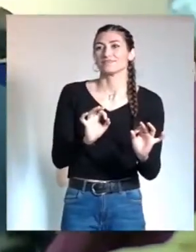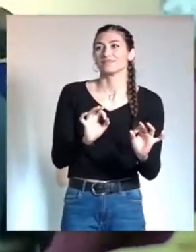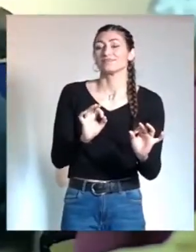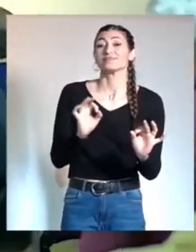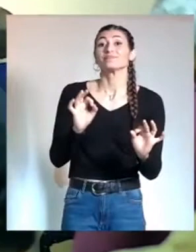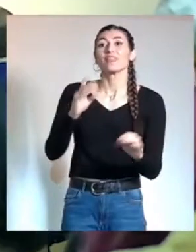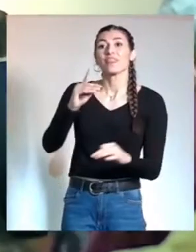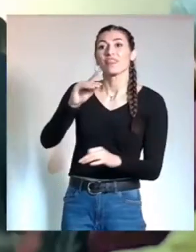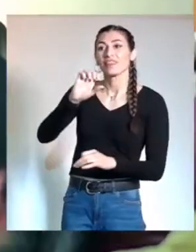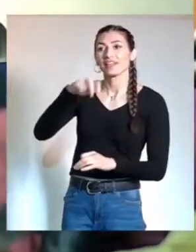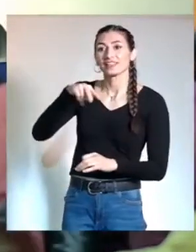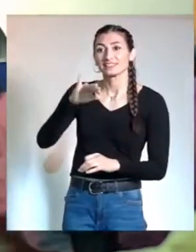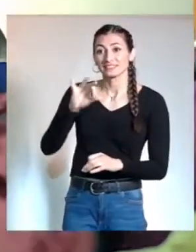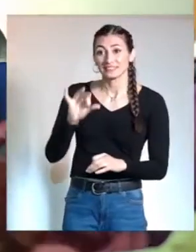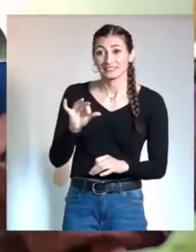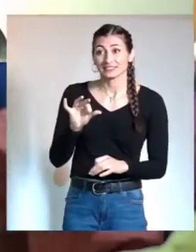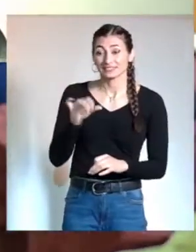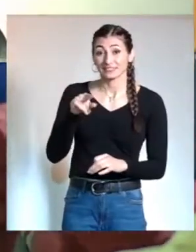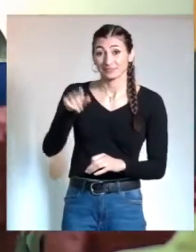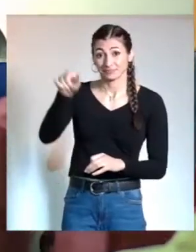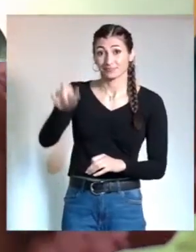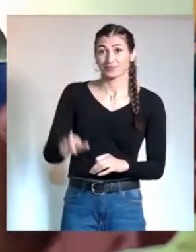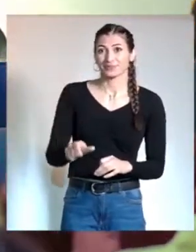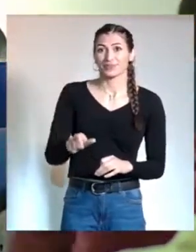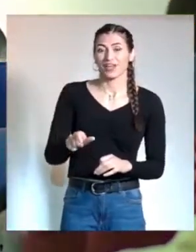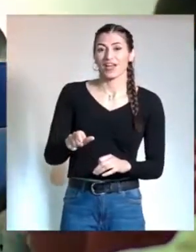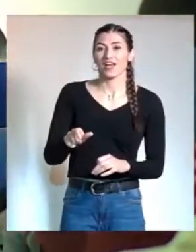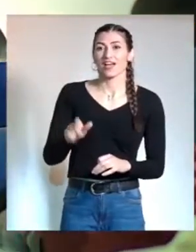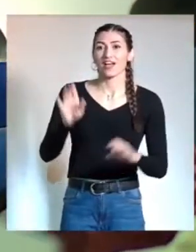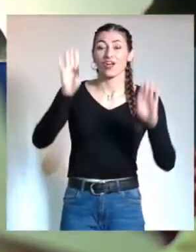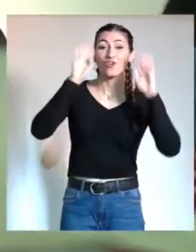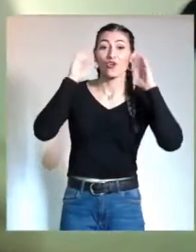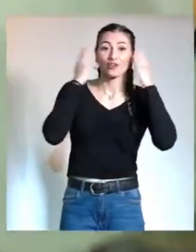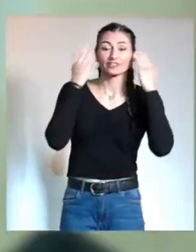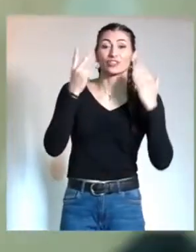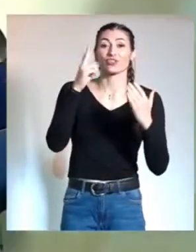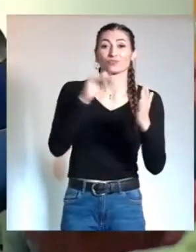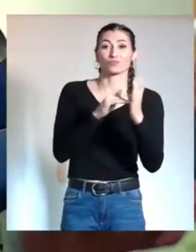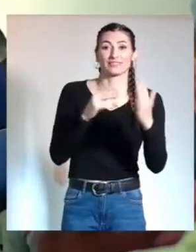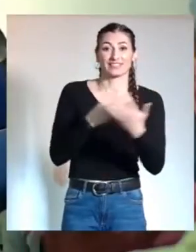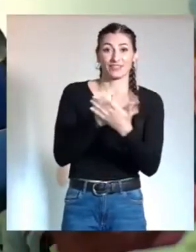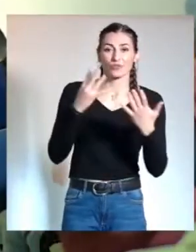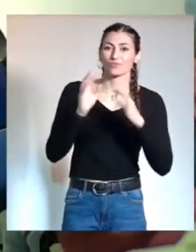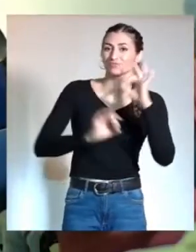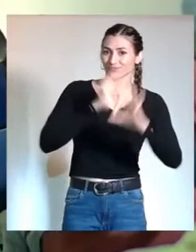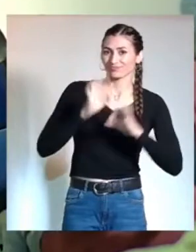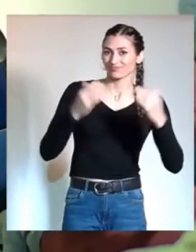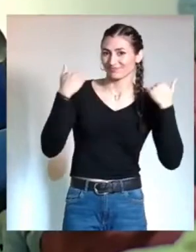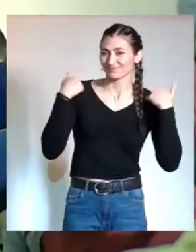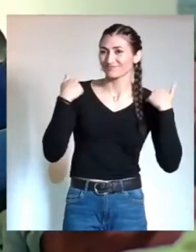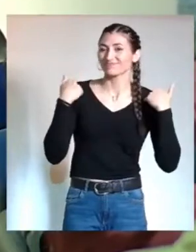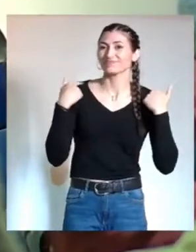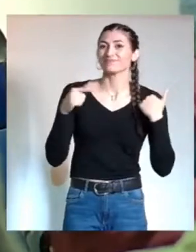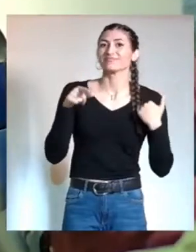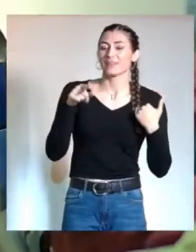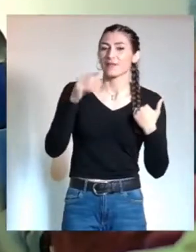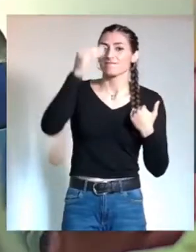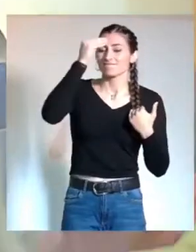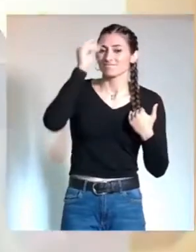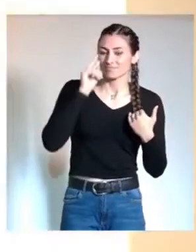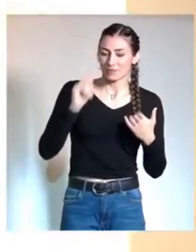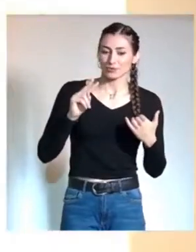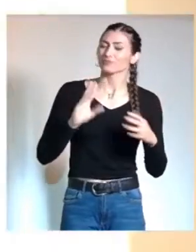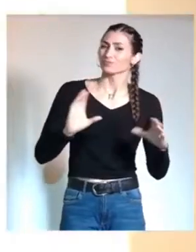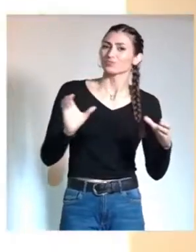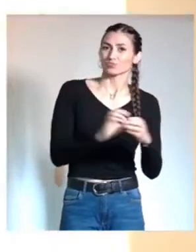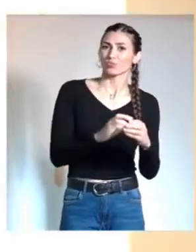Denise. Denise fue la persona que organizó el Congreso de 2019, donde pudimos creernos de verdad que éramos